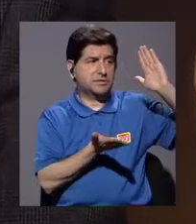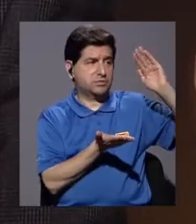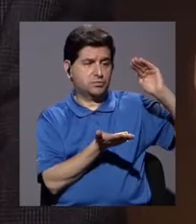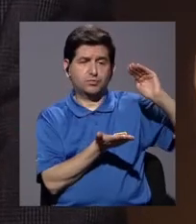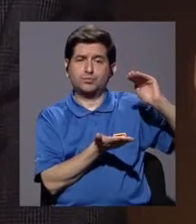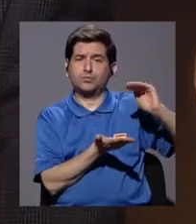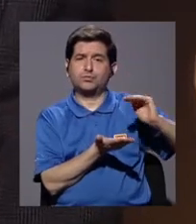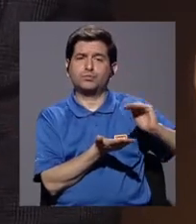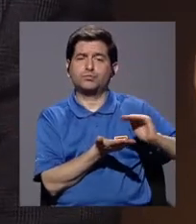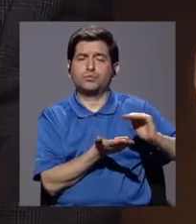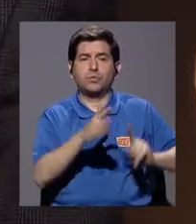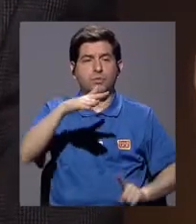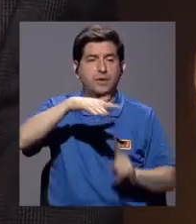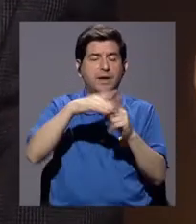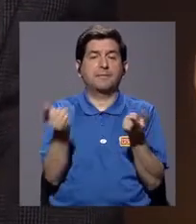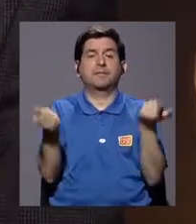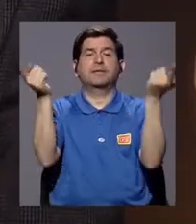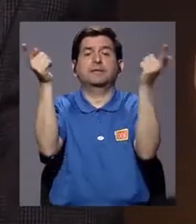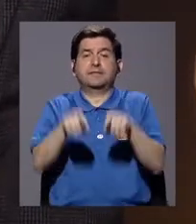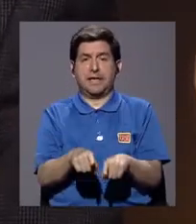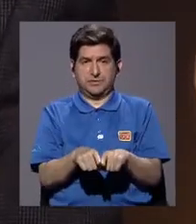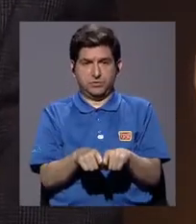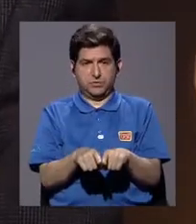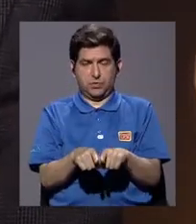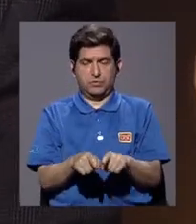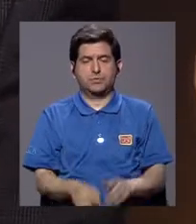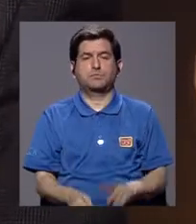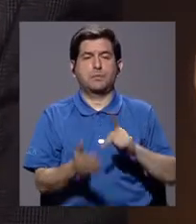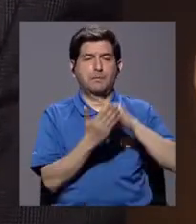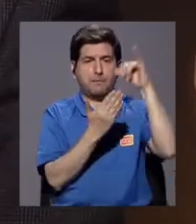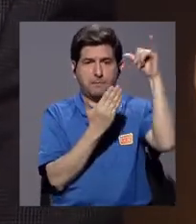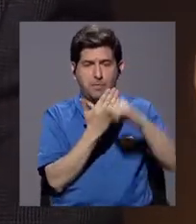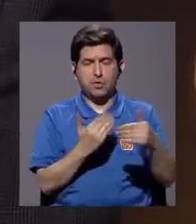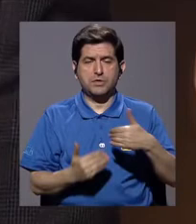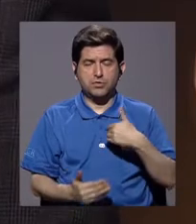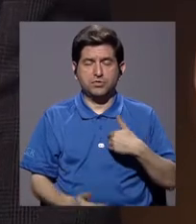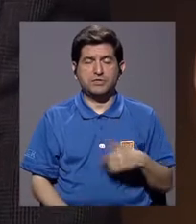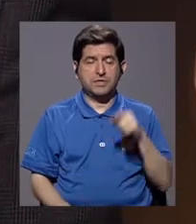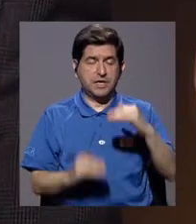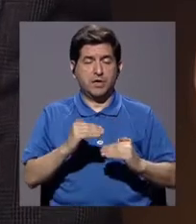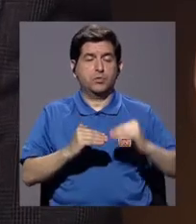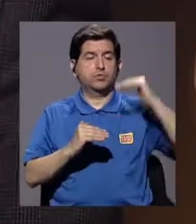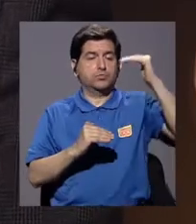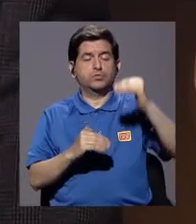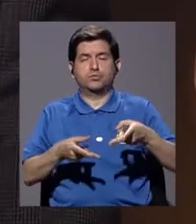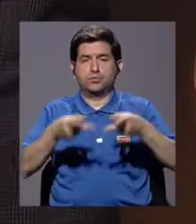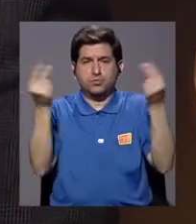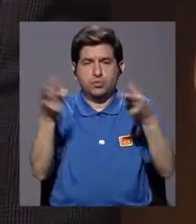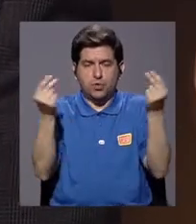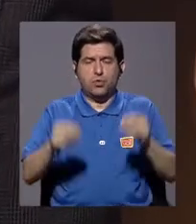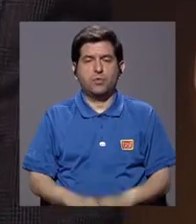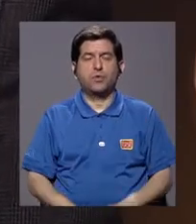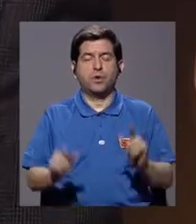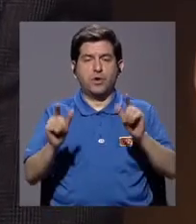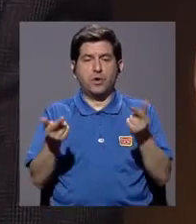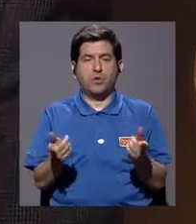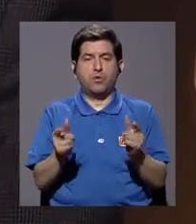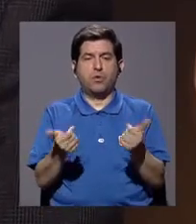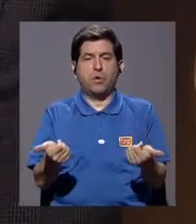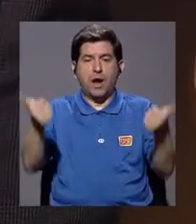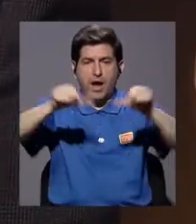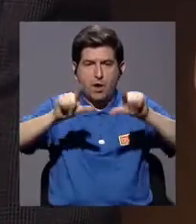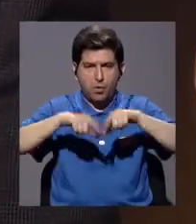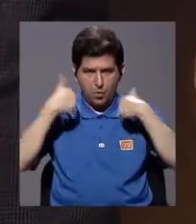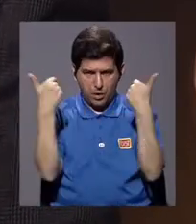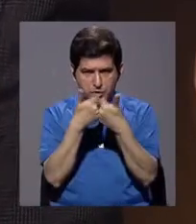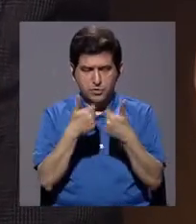reducen. Y aparecen casos, digamos, de ciertos proyectos que tienen un sobrecosto o de comisiones colectivas como las de Recope,